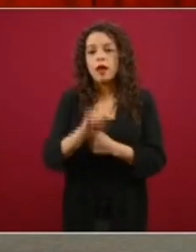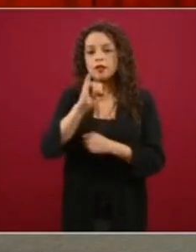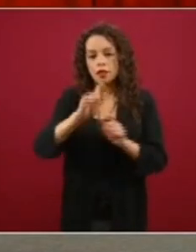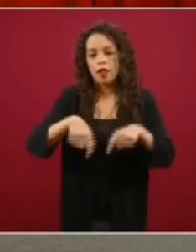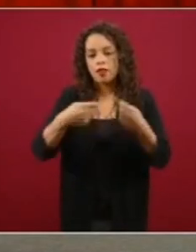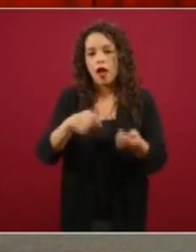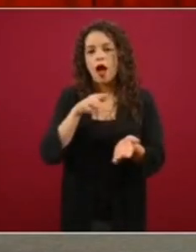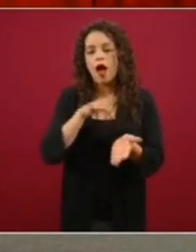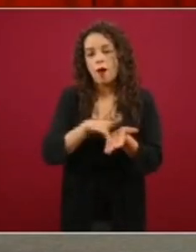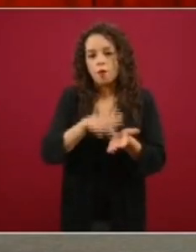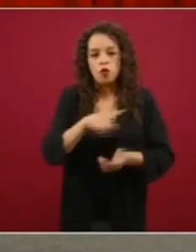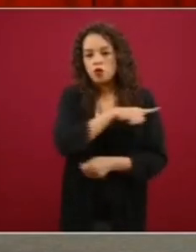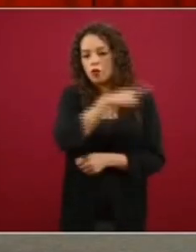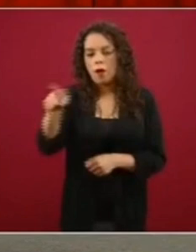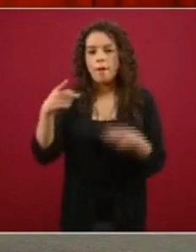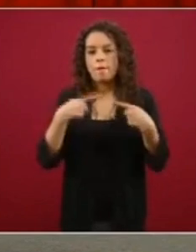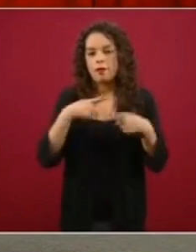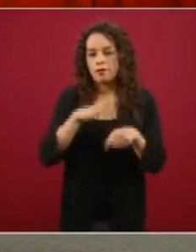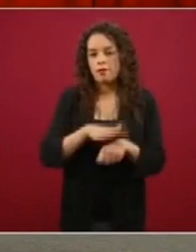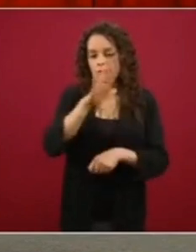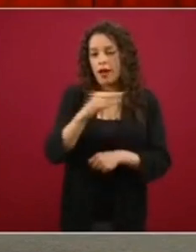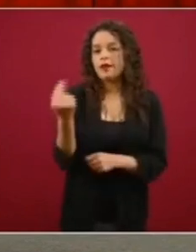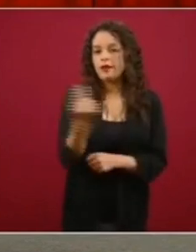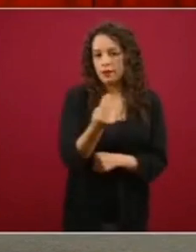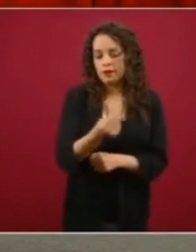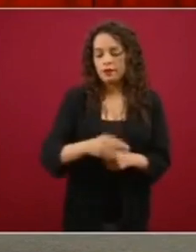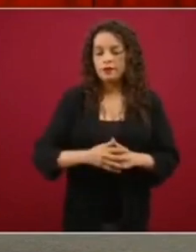Estamos sobre el tiempo.